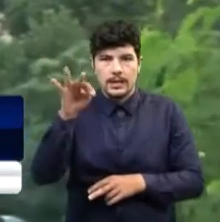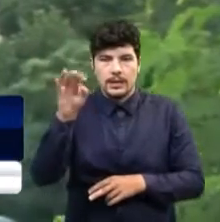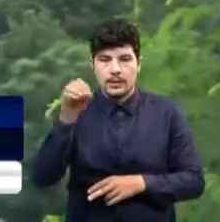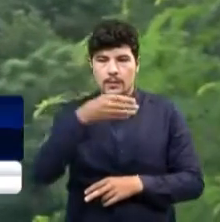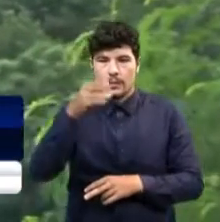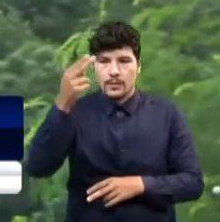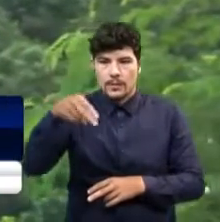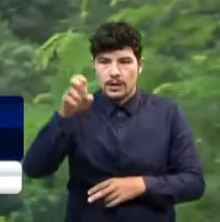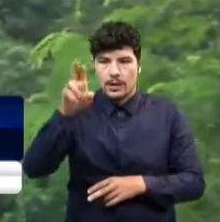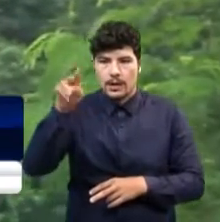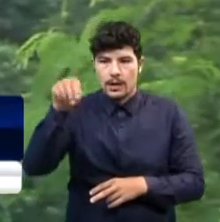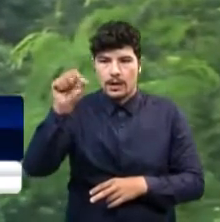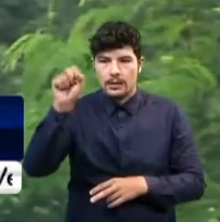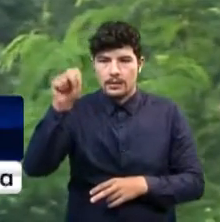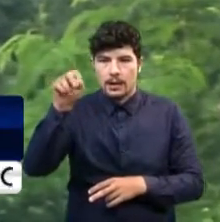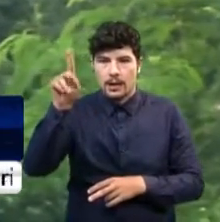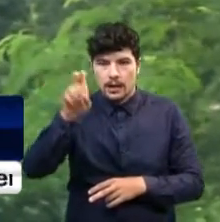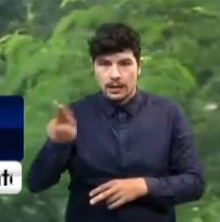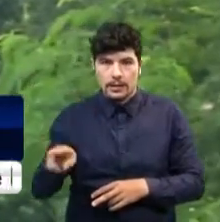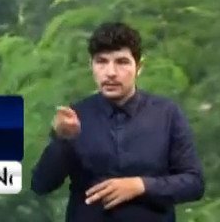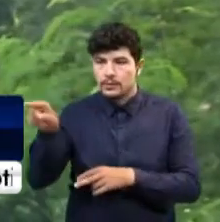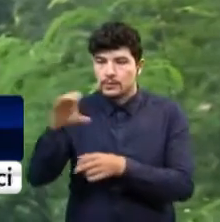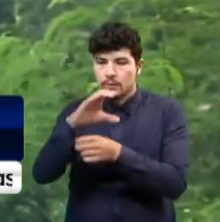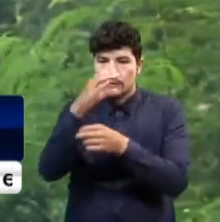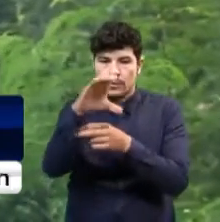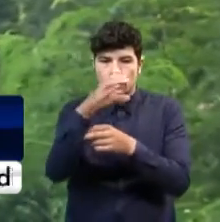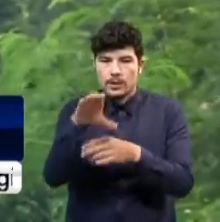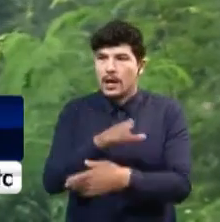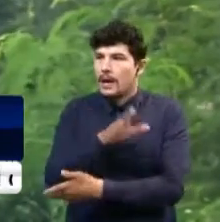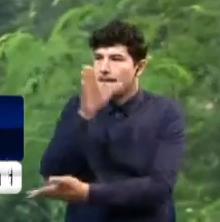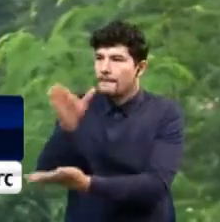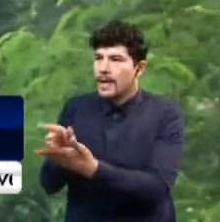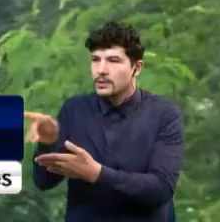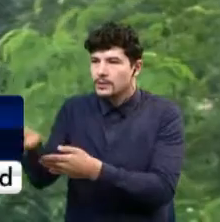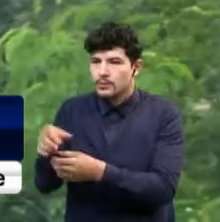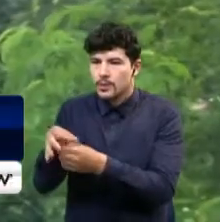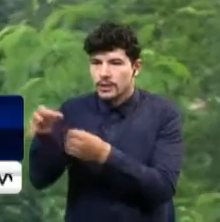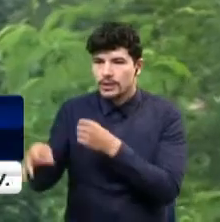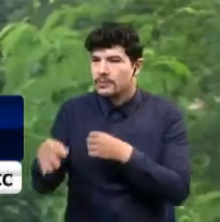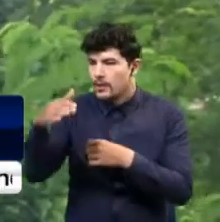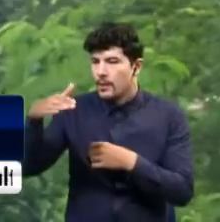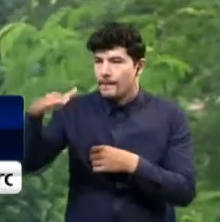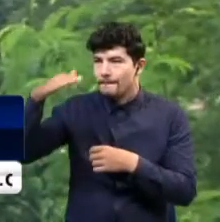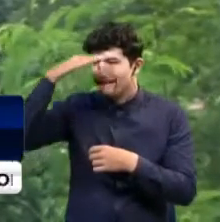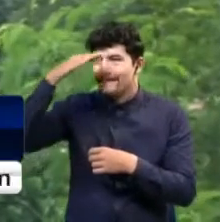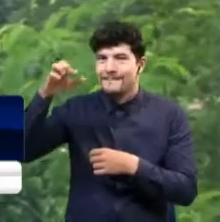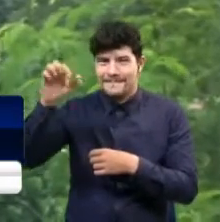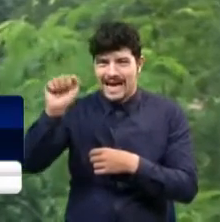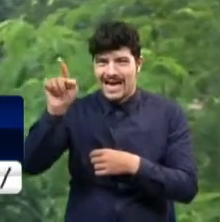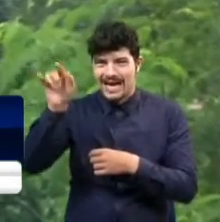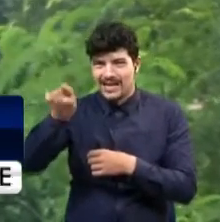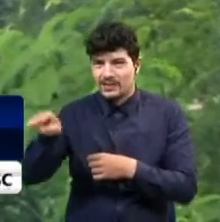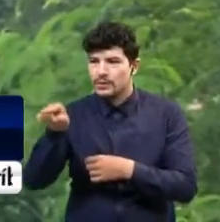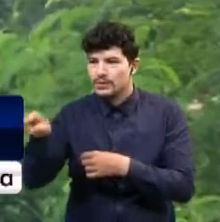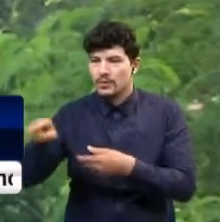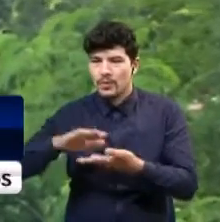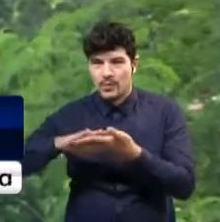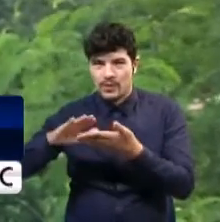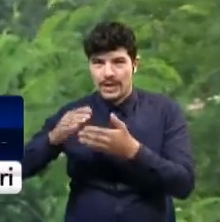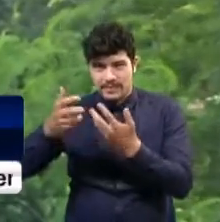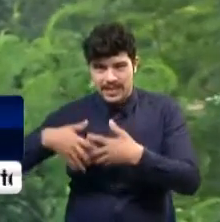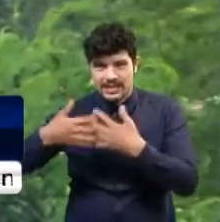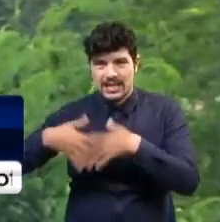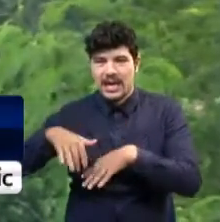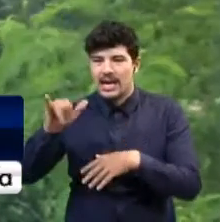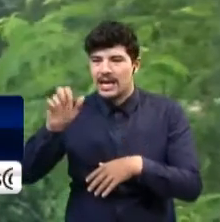río Pamplonita y estará conectando a Cúcuta con el municipio metropolitano de Los Patios. Hasta el momento, una de las autoridades encargadas de esta obra, Invía, señala que